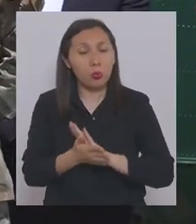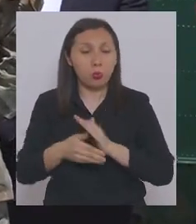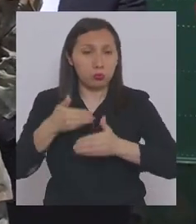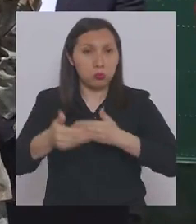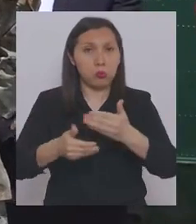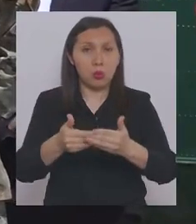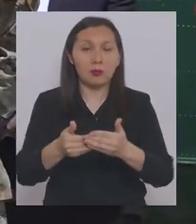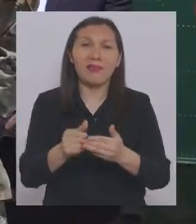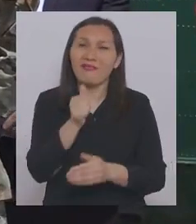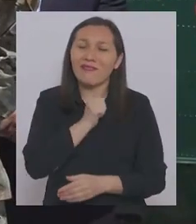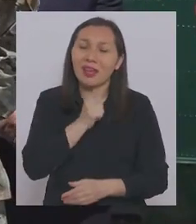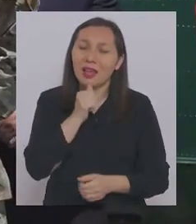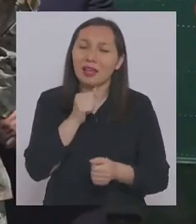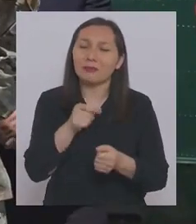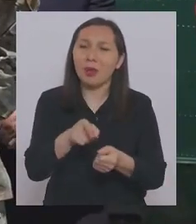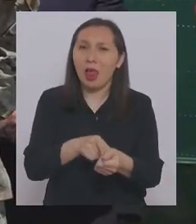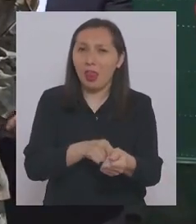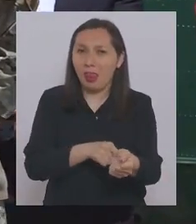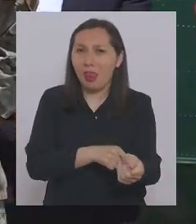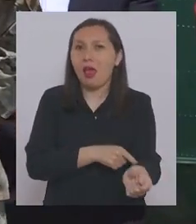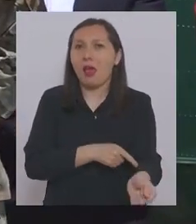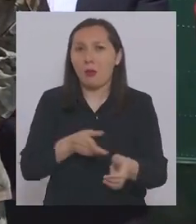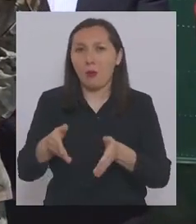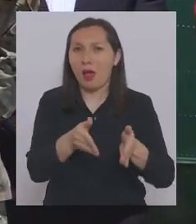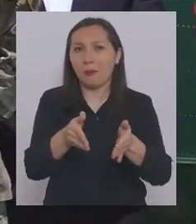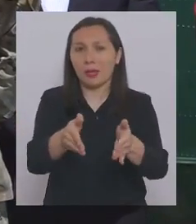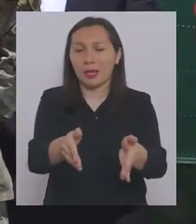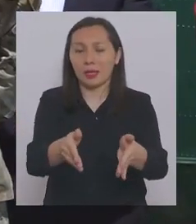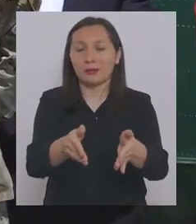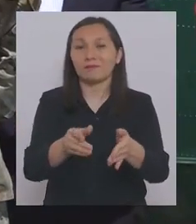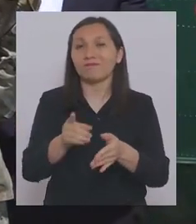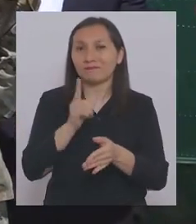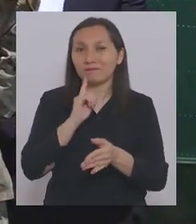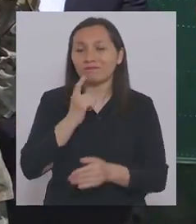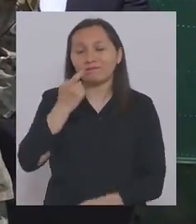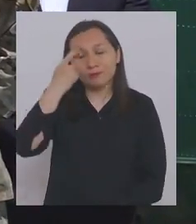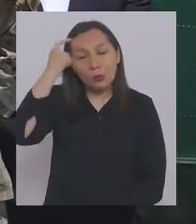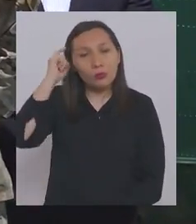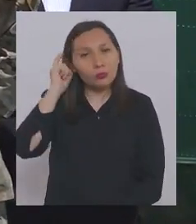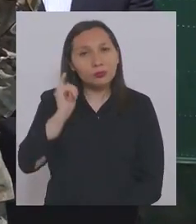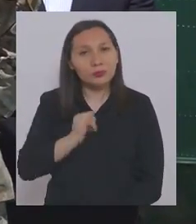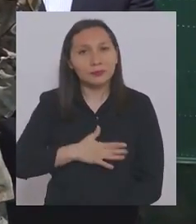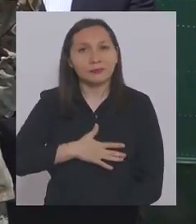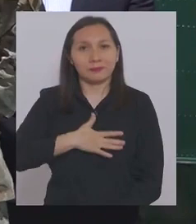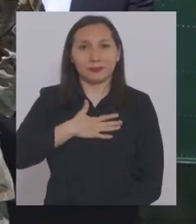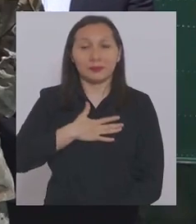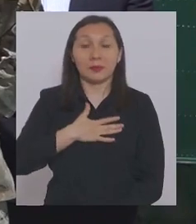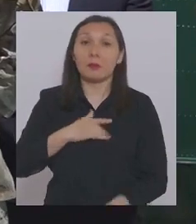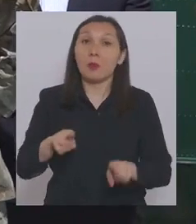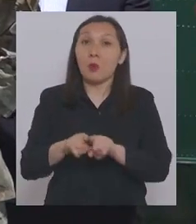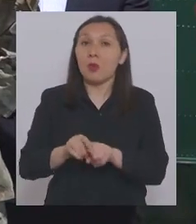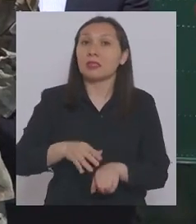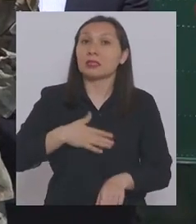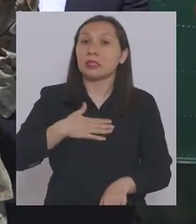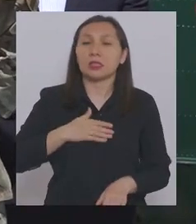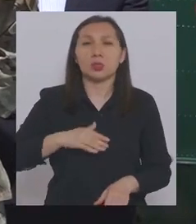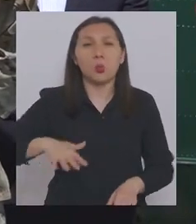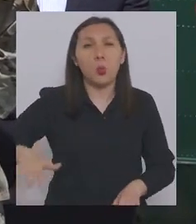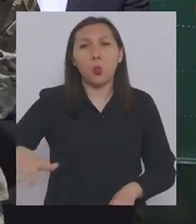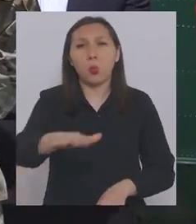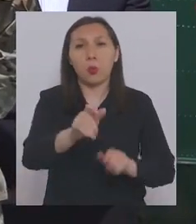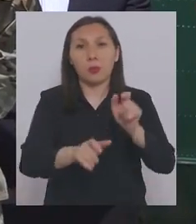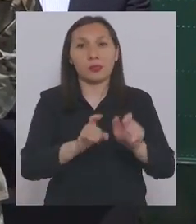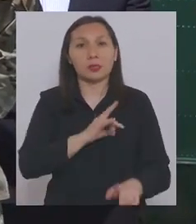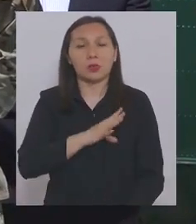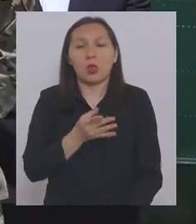avances, aún nos queda un largo camino por recorrer. Estamos muy conscientes y sentimos, como lo sienten todos los chilenos,